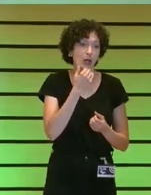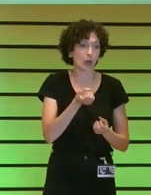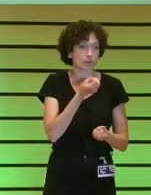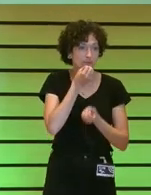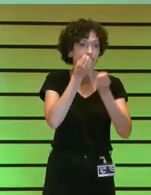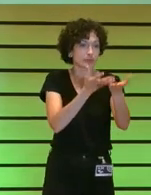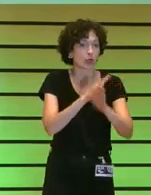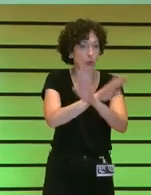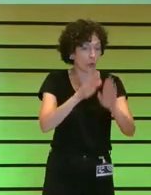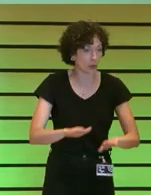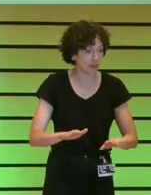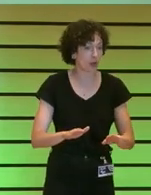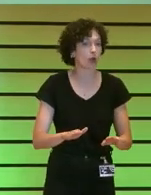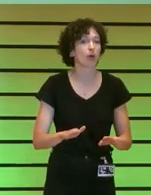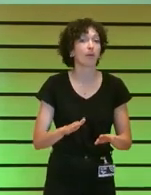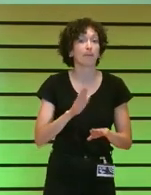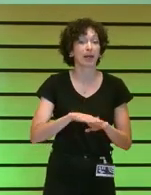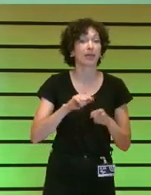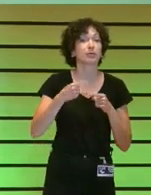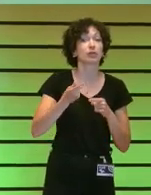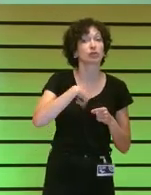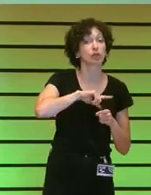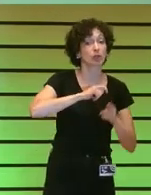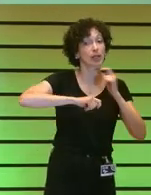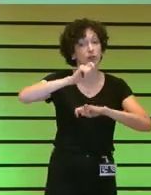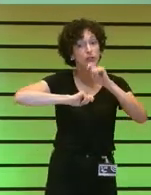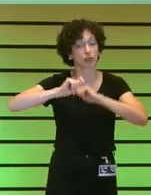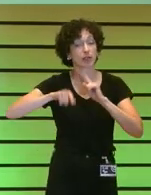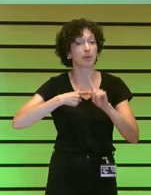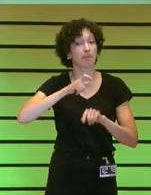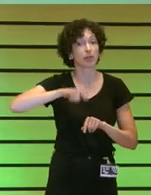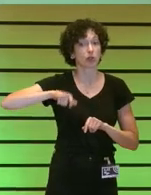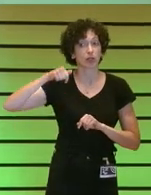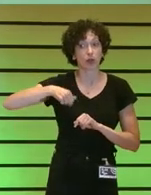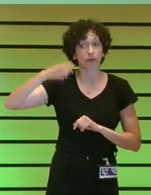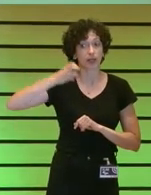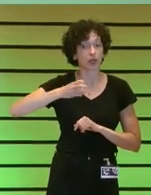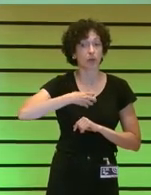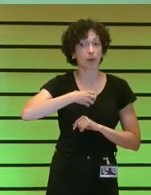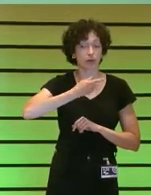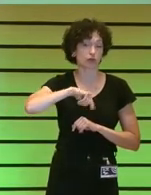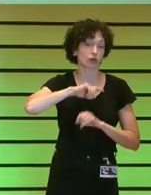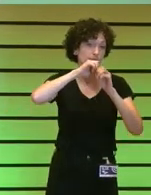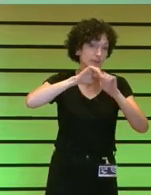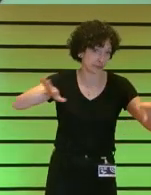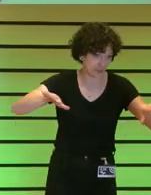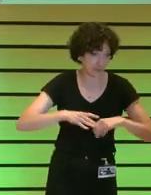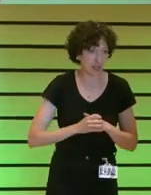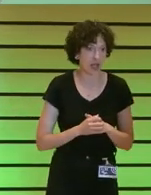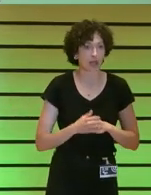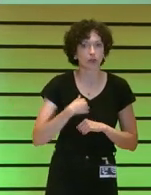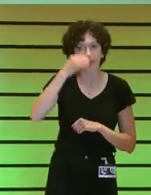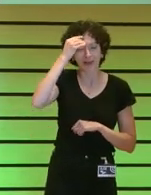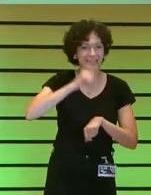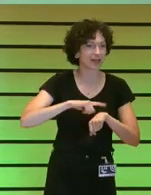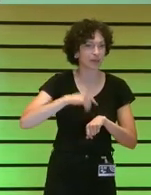dieses a todos los que estamos aquí que a su vez traslademos a todas nuestras organizaciones y a toda la gente que hoy no ha podido acompañarnos en este congreso pensaba que me